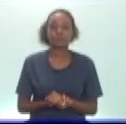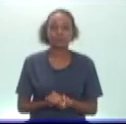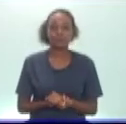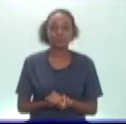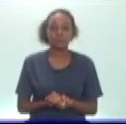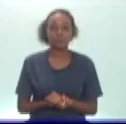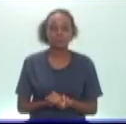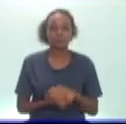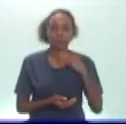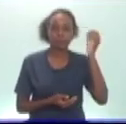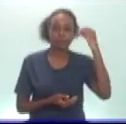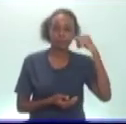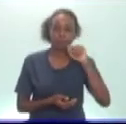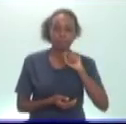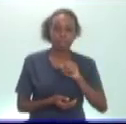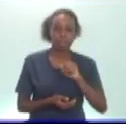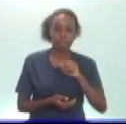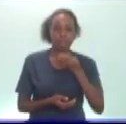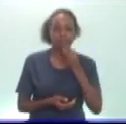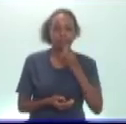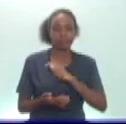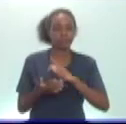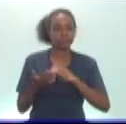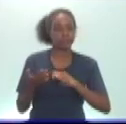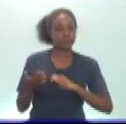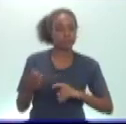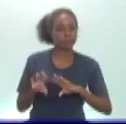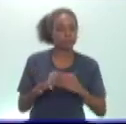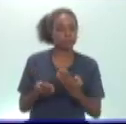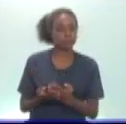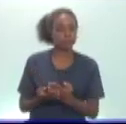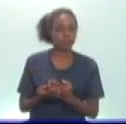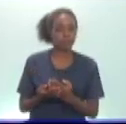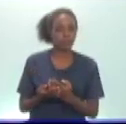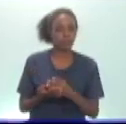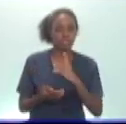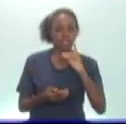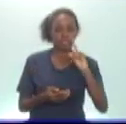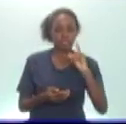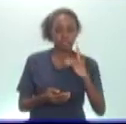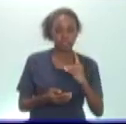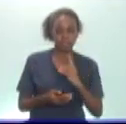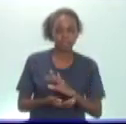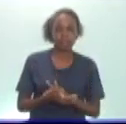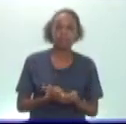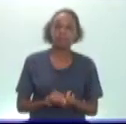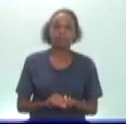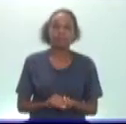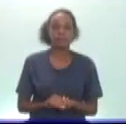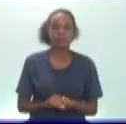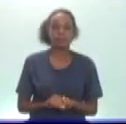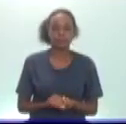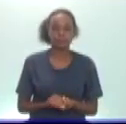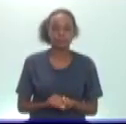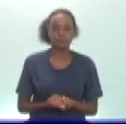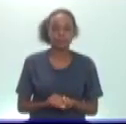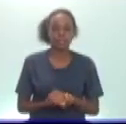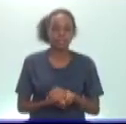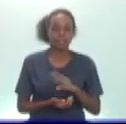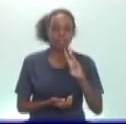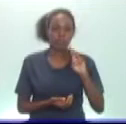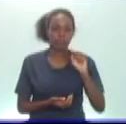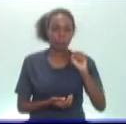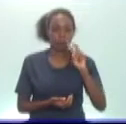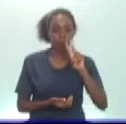estos pasos, podemos entonces escribir el primer producto parcial a partir de las decenas. Fíjense, 3 por 2 es 6.